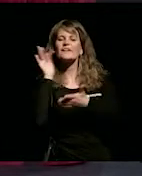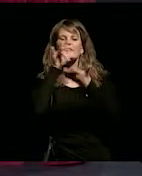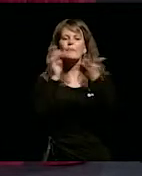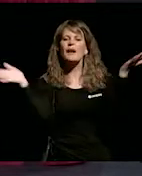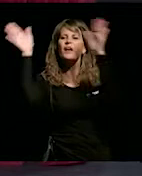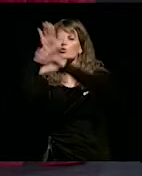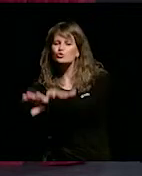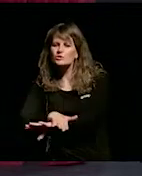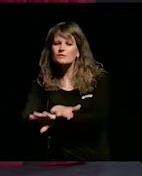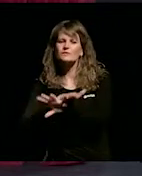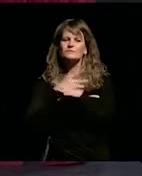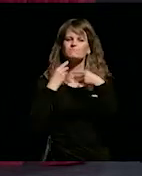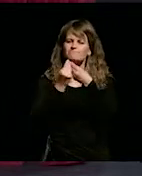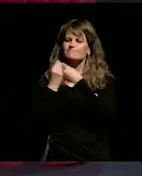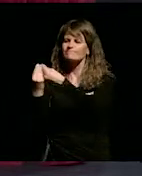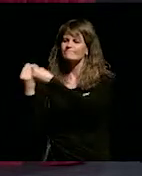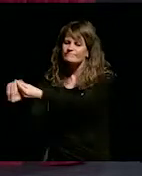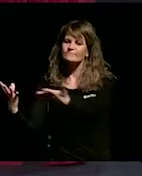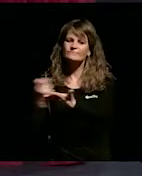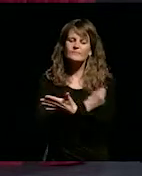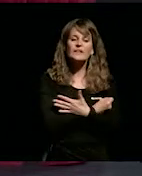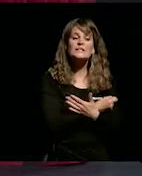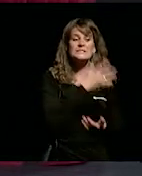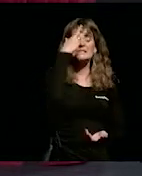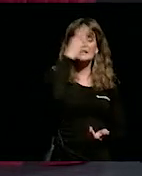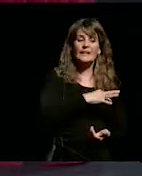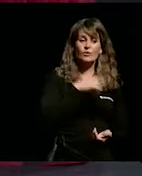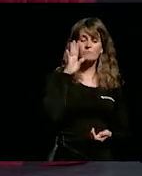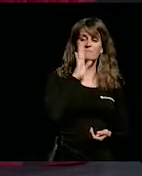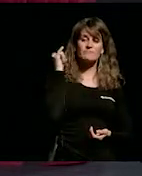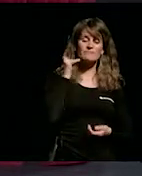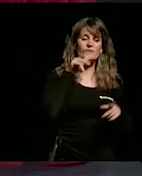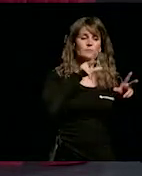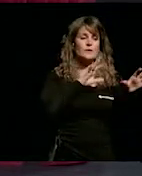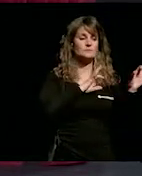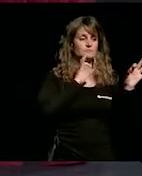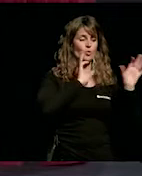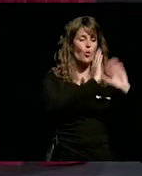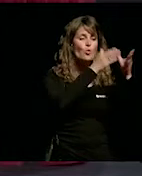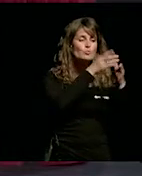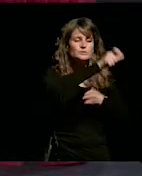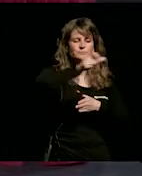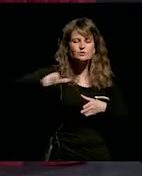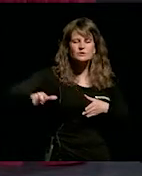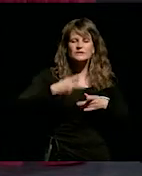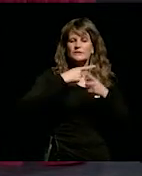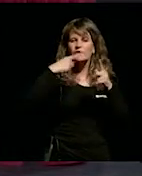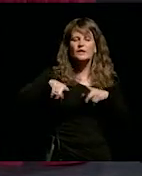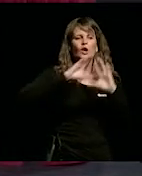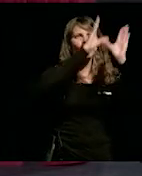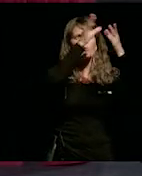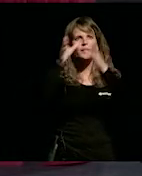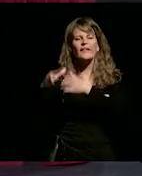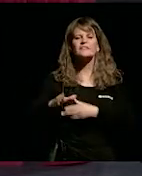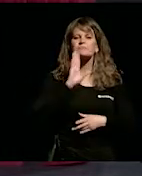noche. Creo que Sadhguru tiene un montón de grupos de personas en las distintas comunidades que forman